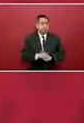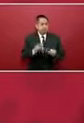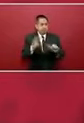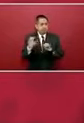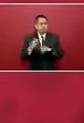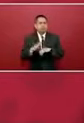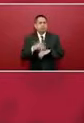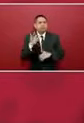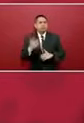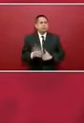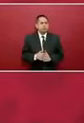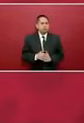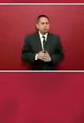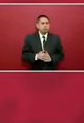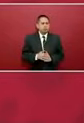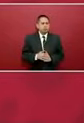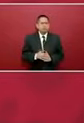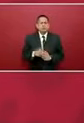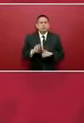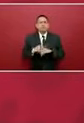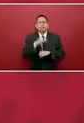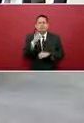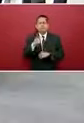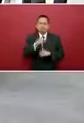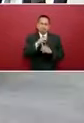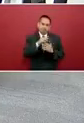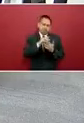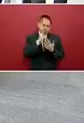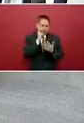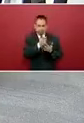por la situación legal,